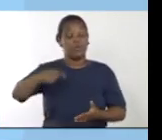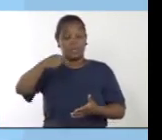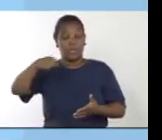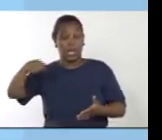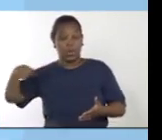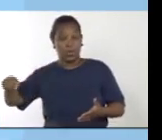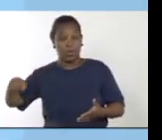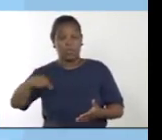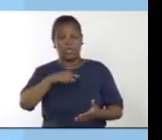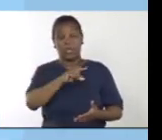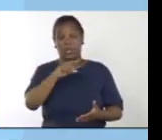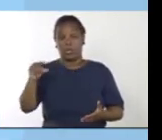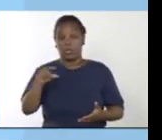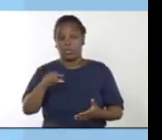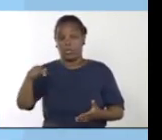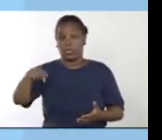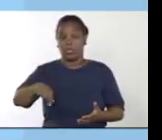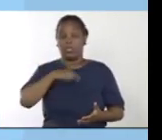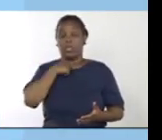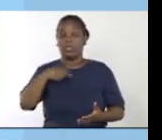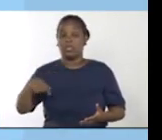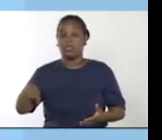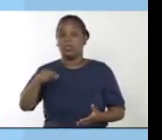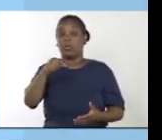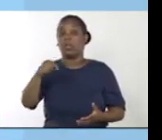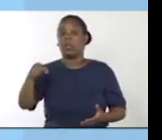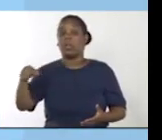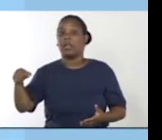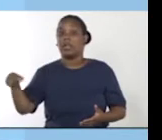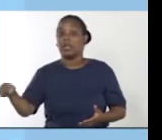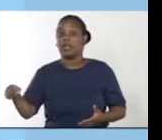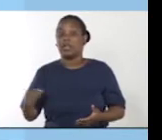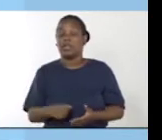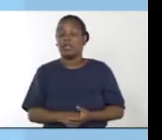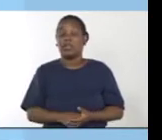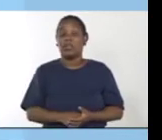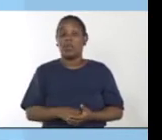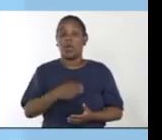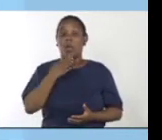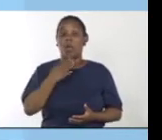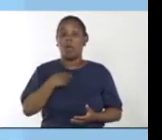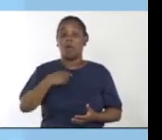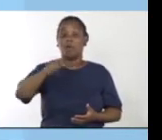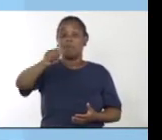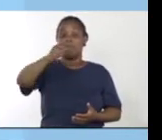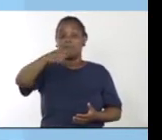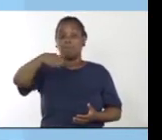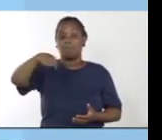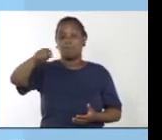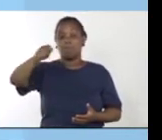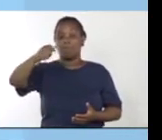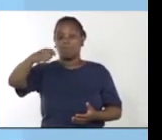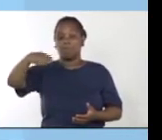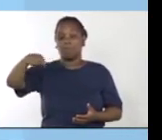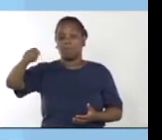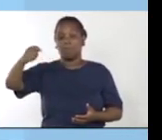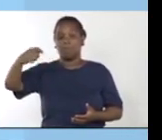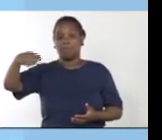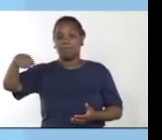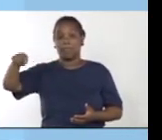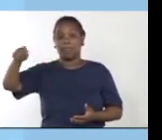las oraciones de este ejercicio para que las escriban como una muestra caligráfica. Por tanto,